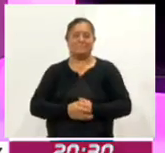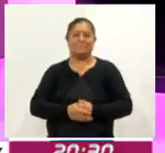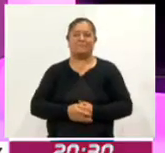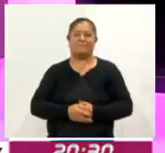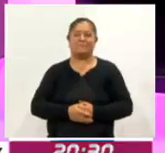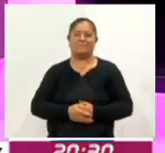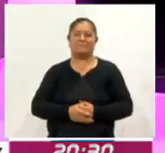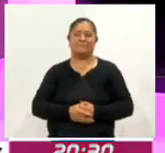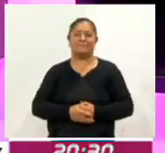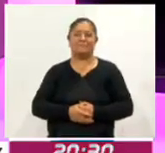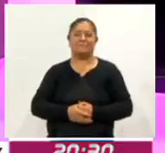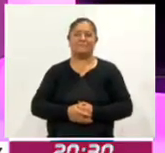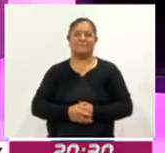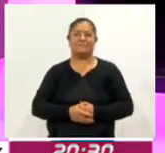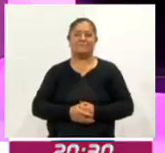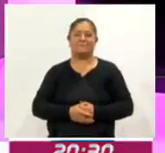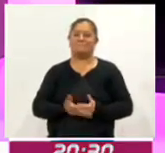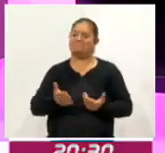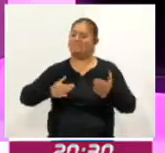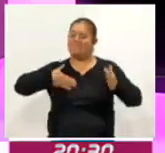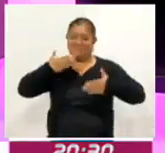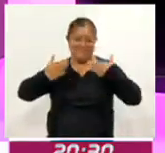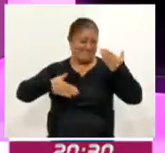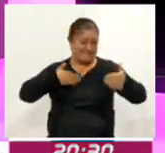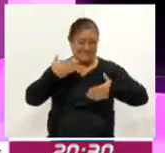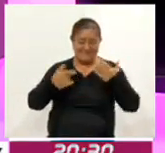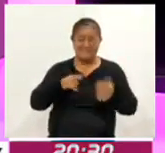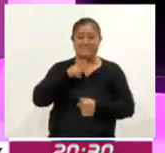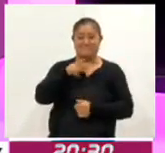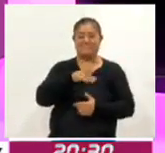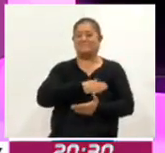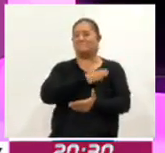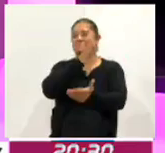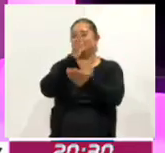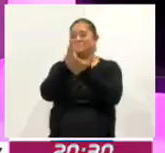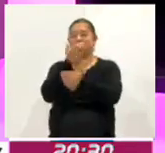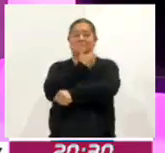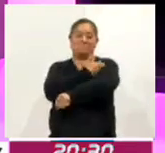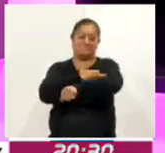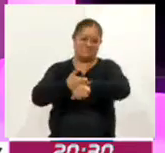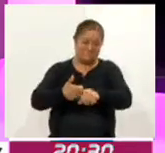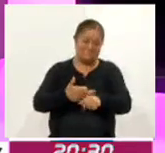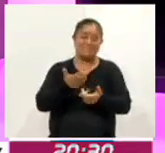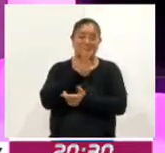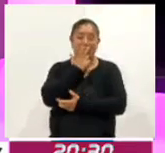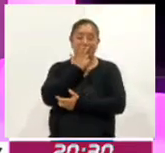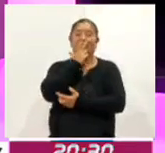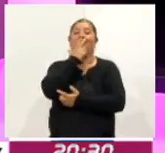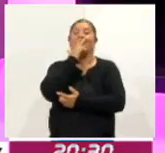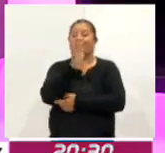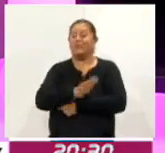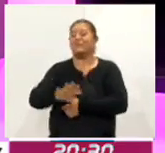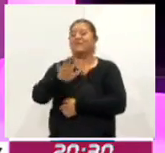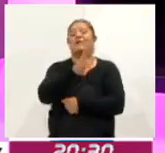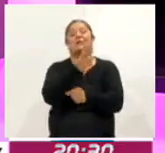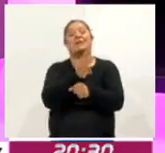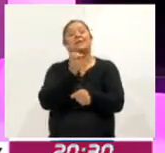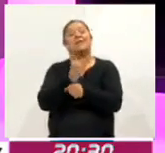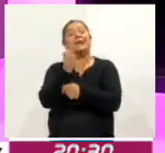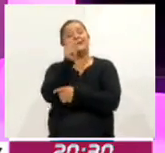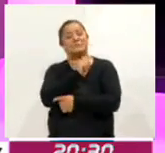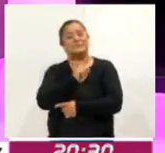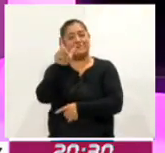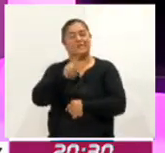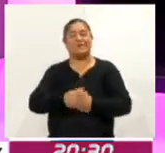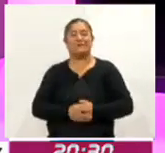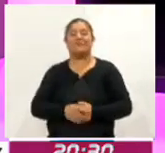pues de mucha alegría. Puede usted visitar con la familia y disfrutar de los invitados especiales con